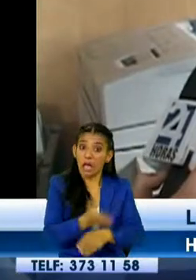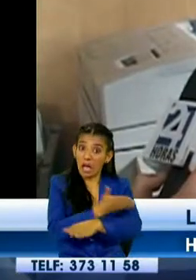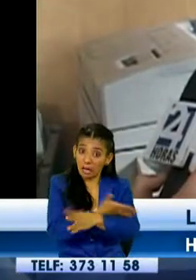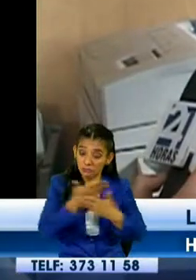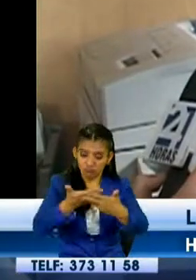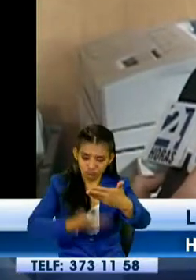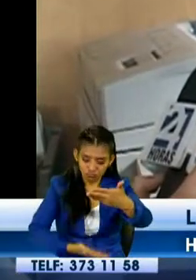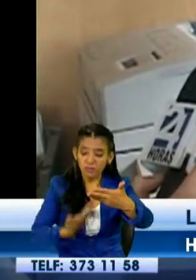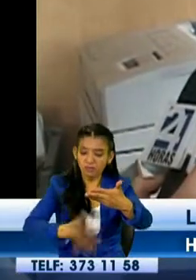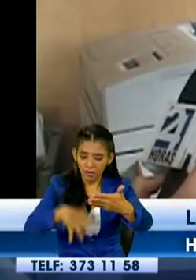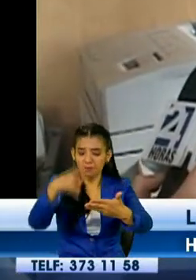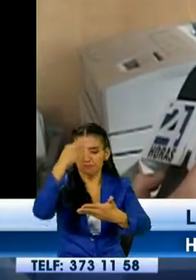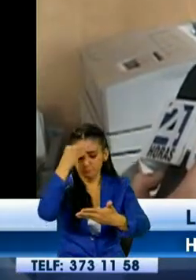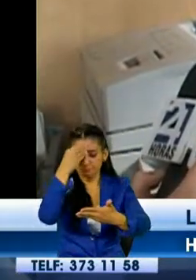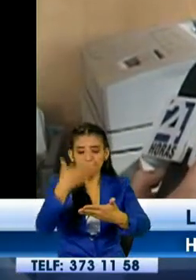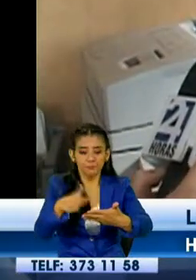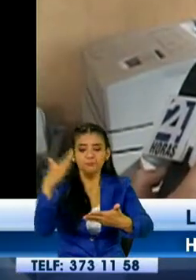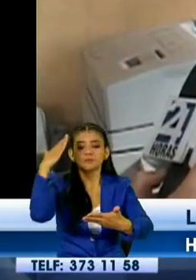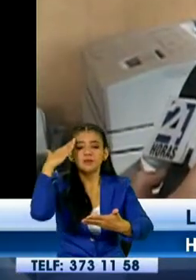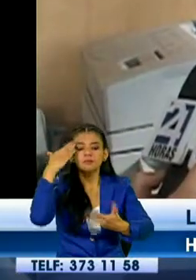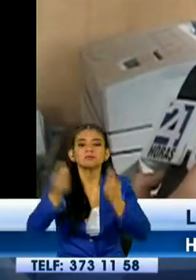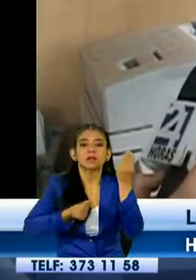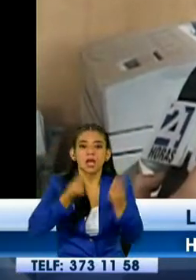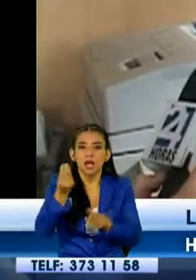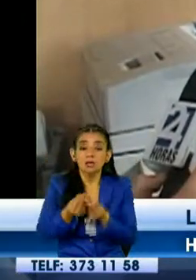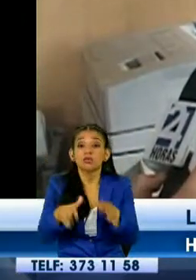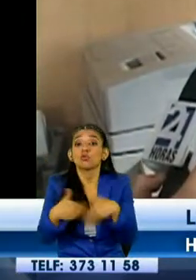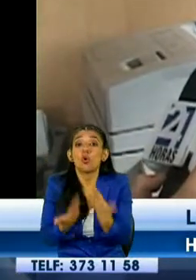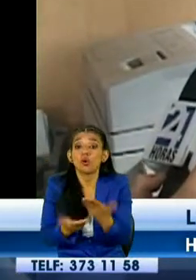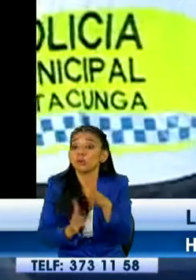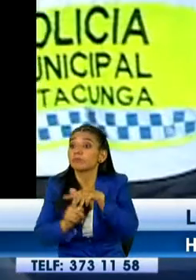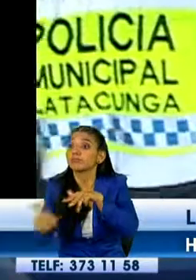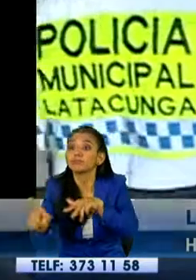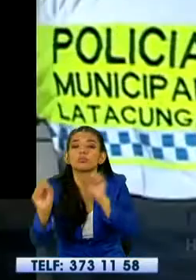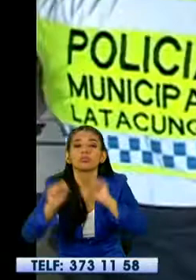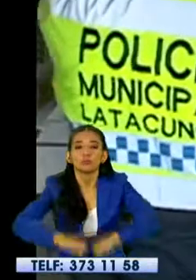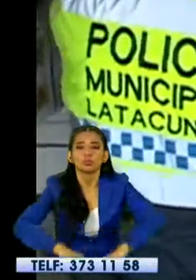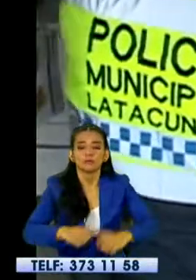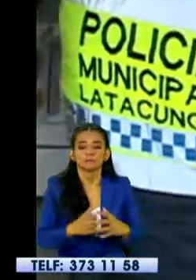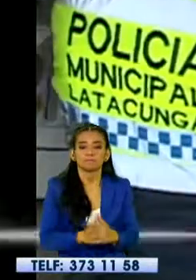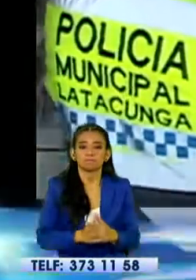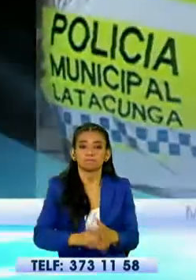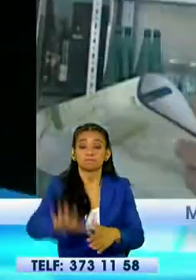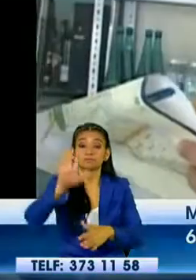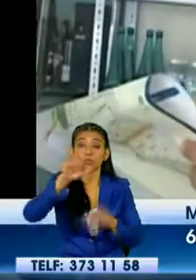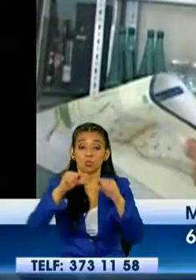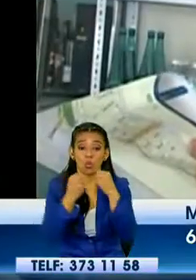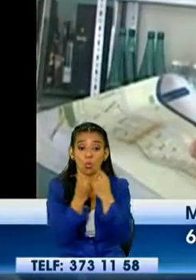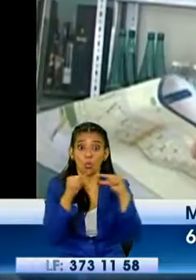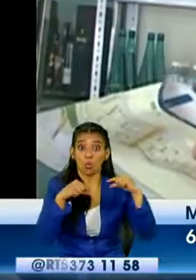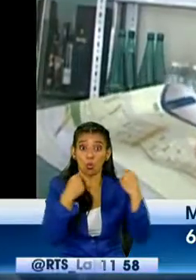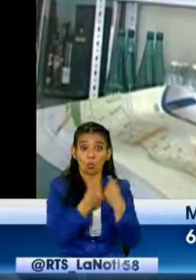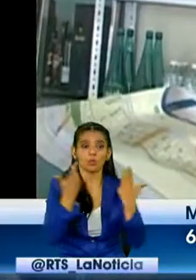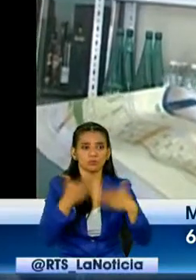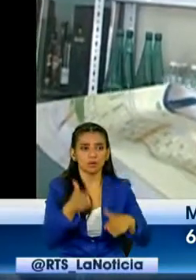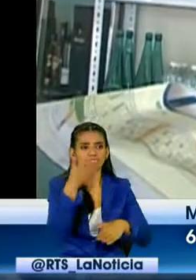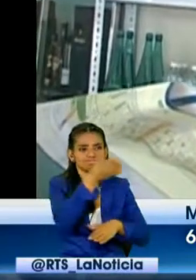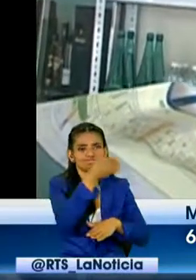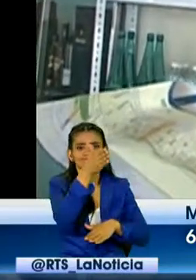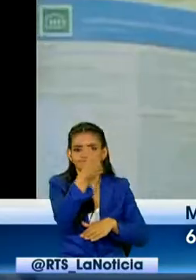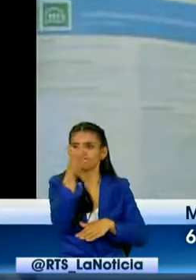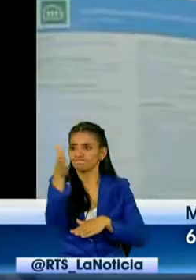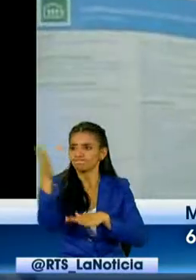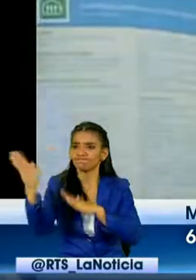ya tenemos el conocimiento de qué podemos hacer, a dónde debemos acudir. 5 brigadas recorrerán puerta a puerta los diferentes